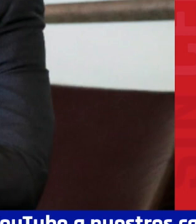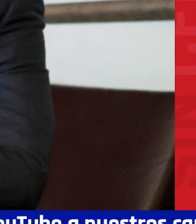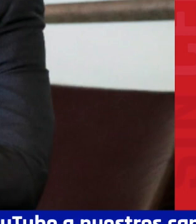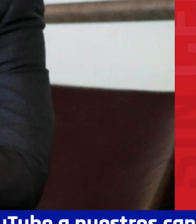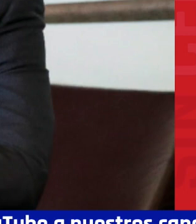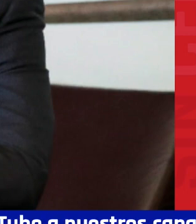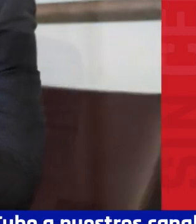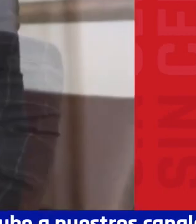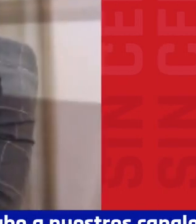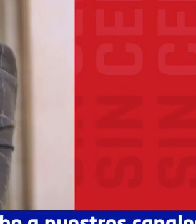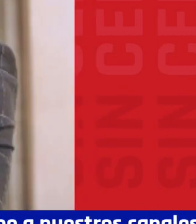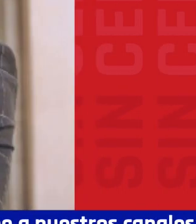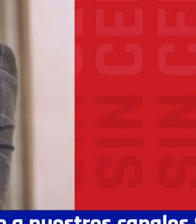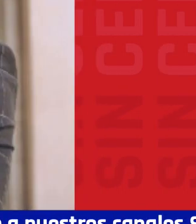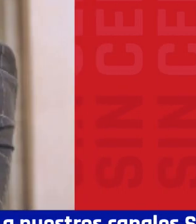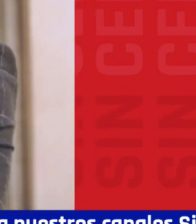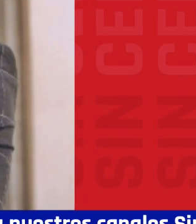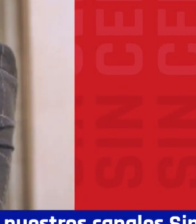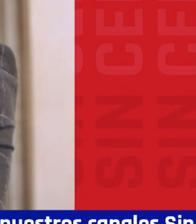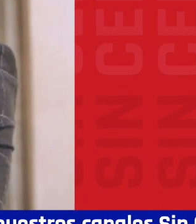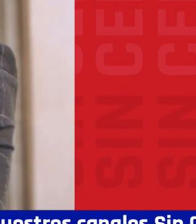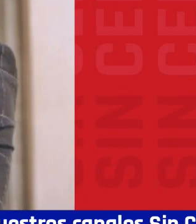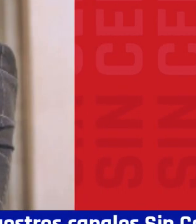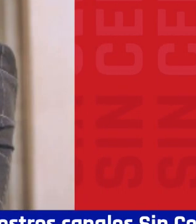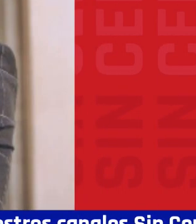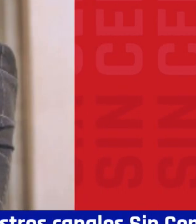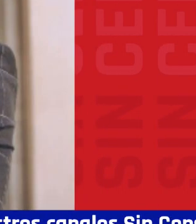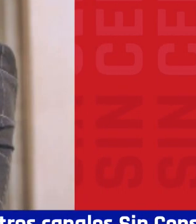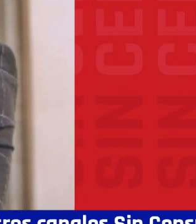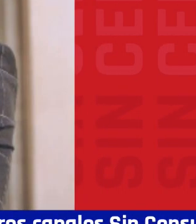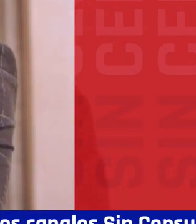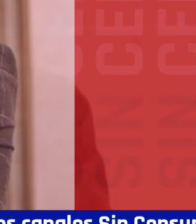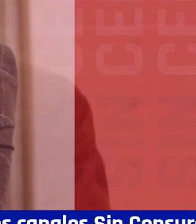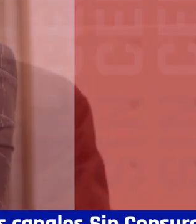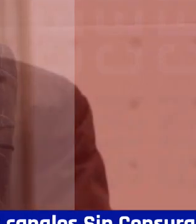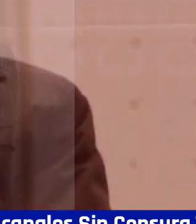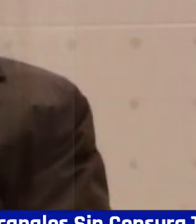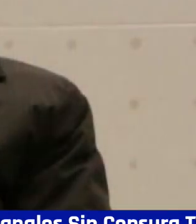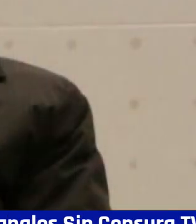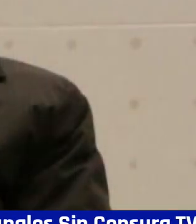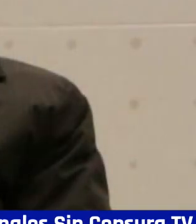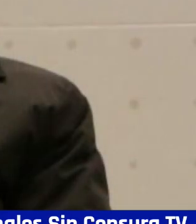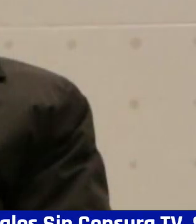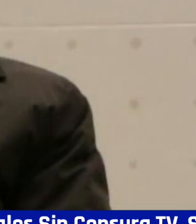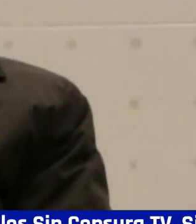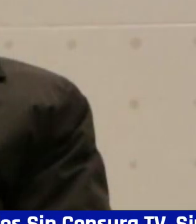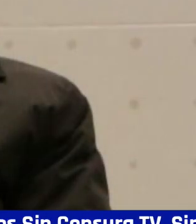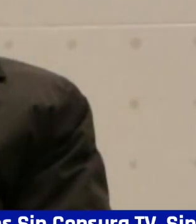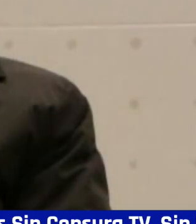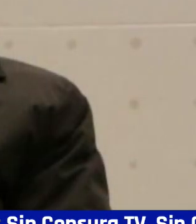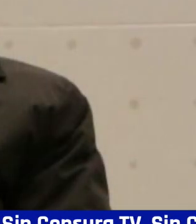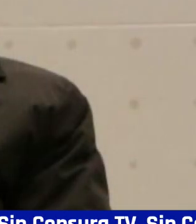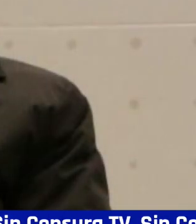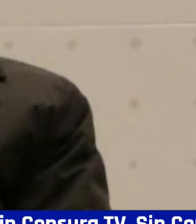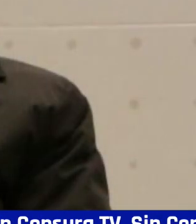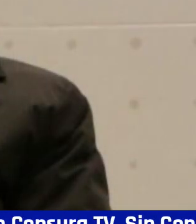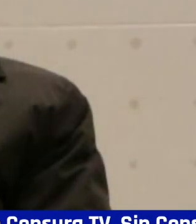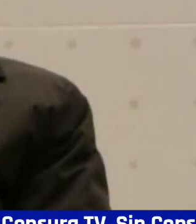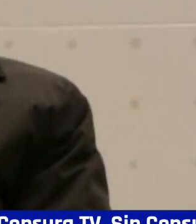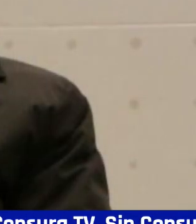sabe de esas diferencias entre Gertz Manero y Santiago Nieto, y el presidente le comentó que somos distintos los seres humanos, que la condición humana es muy